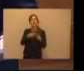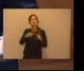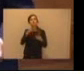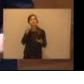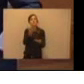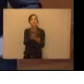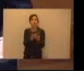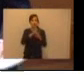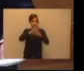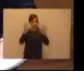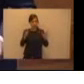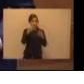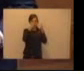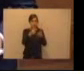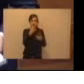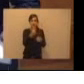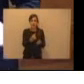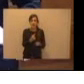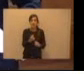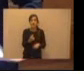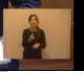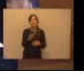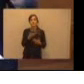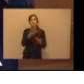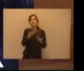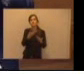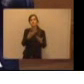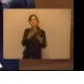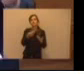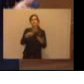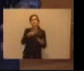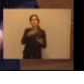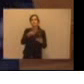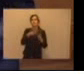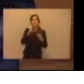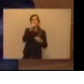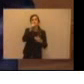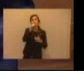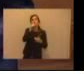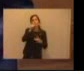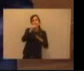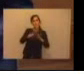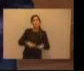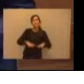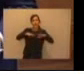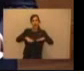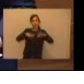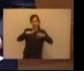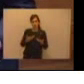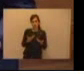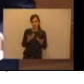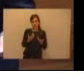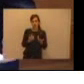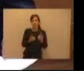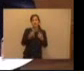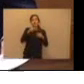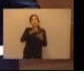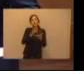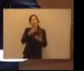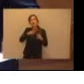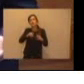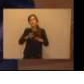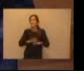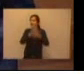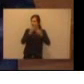Usted hablaba de un balneario. Hubo alguien que estaba en el gobierno, que estuvo en un balneario una noche y ya no está en el gobierno. Y cuando no están claras, se